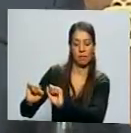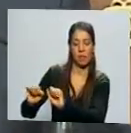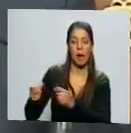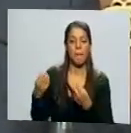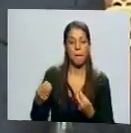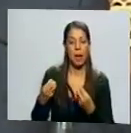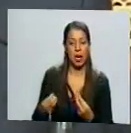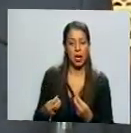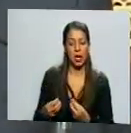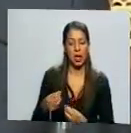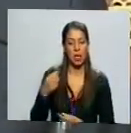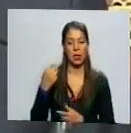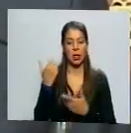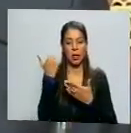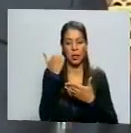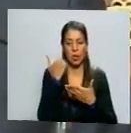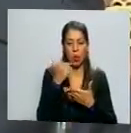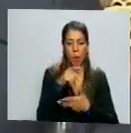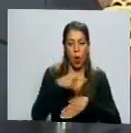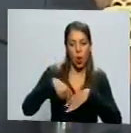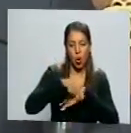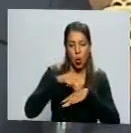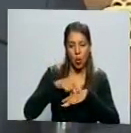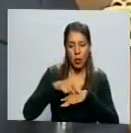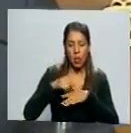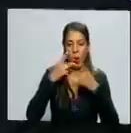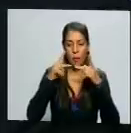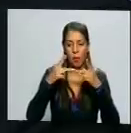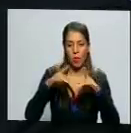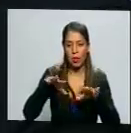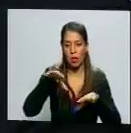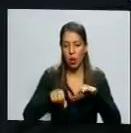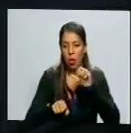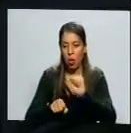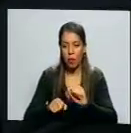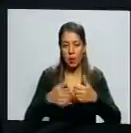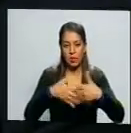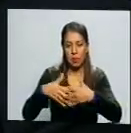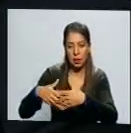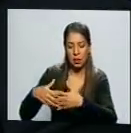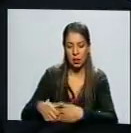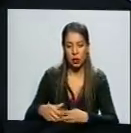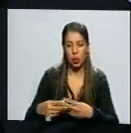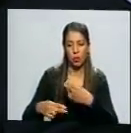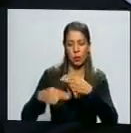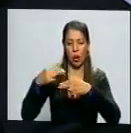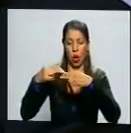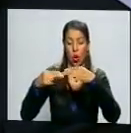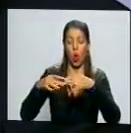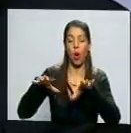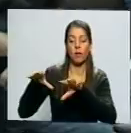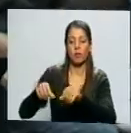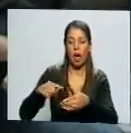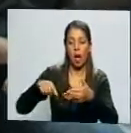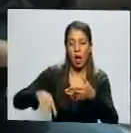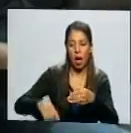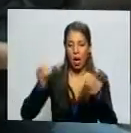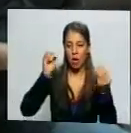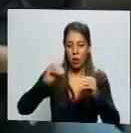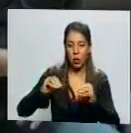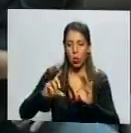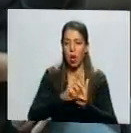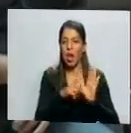racionalidad y uniformidad de la adquisición de bienes y servicios y obras públicas. Es decir, que el instrumento